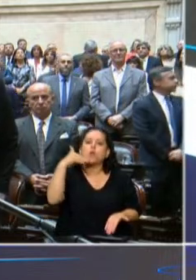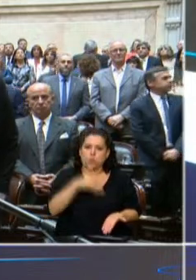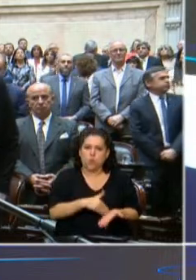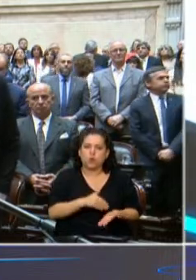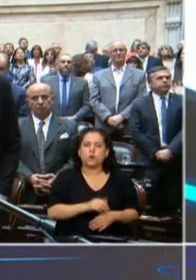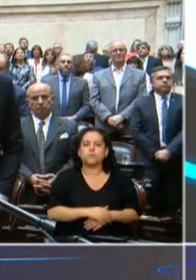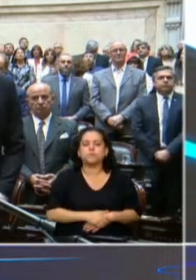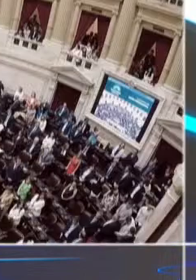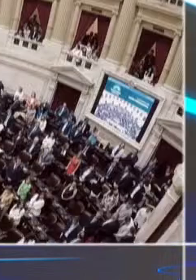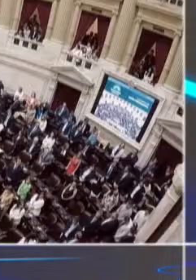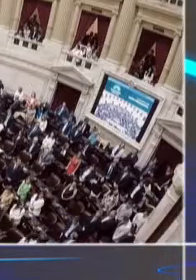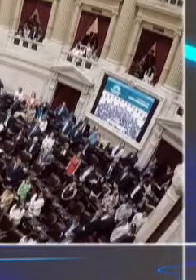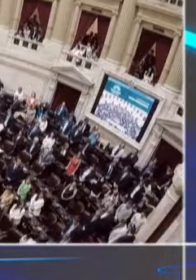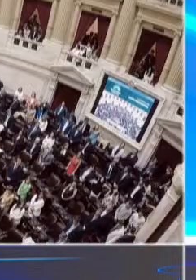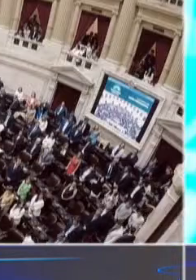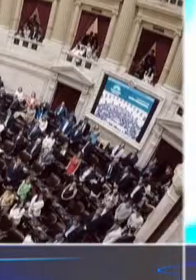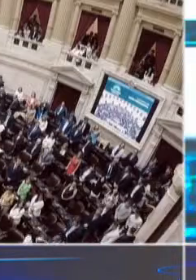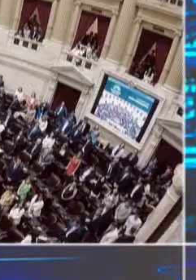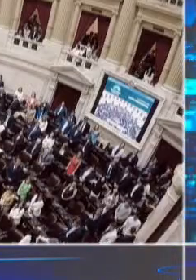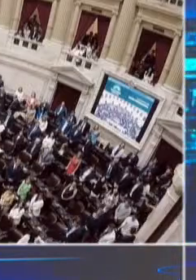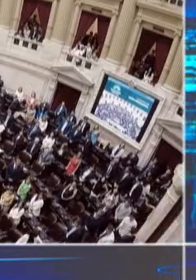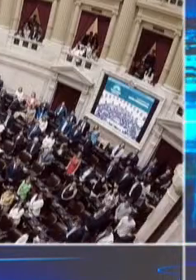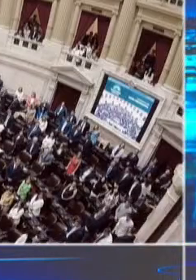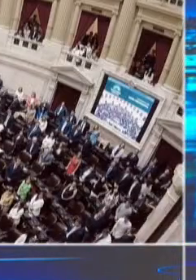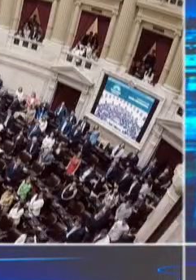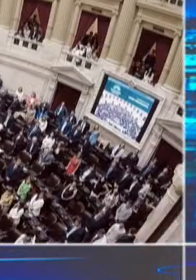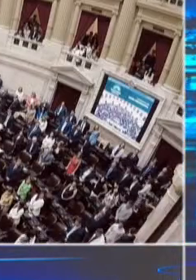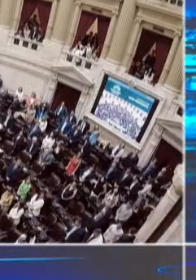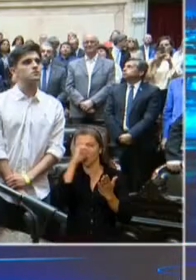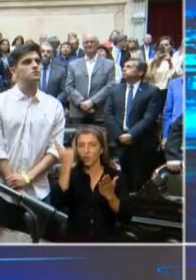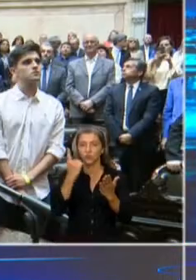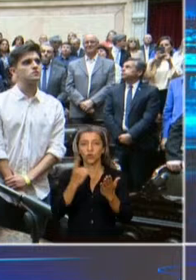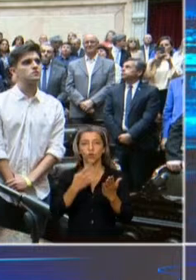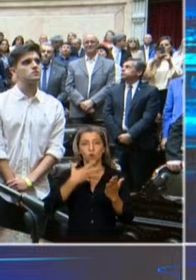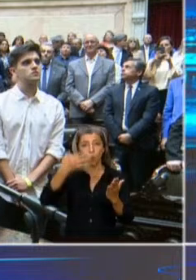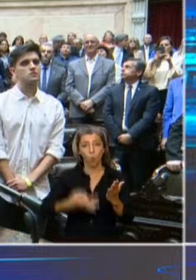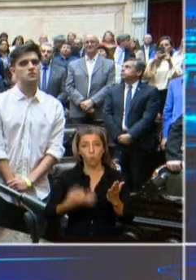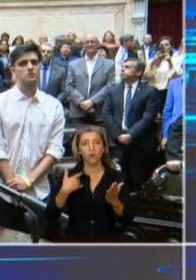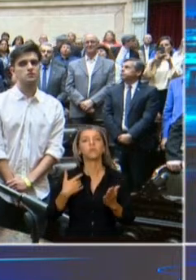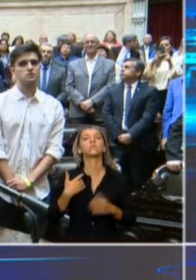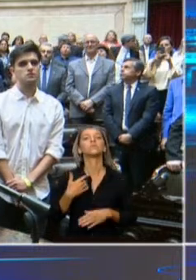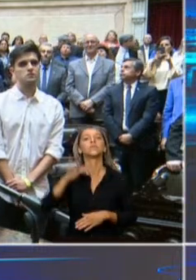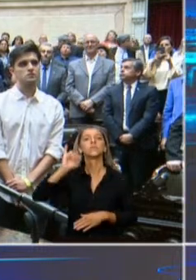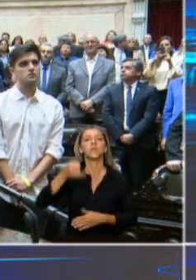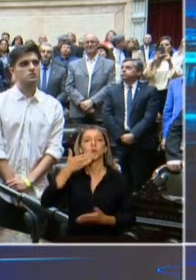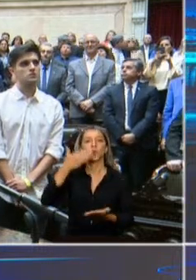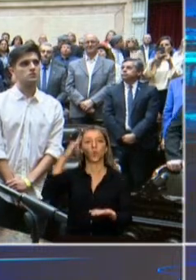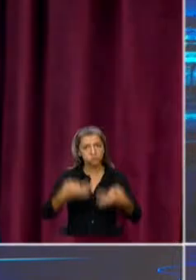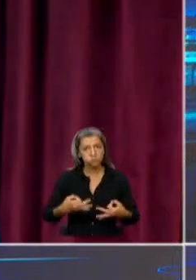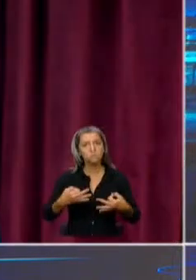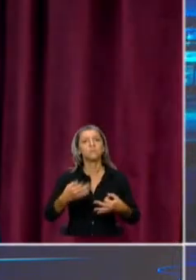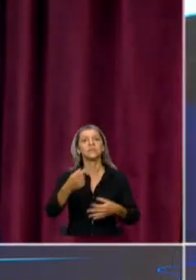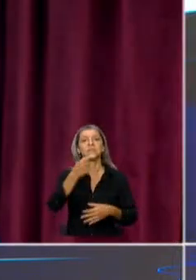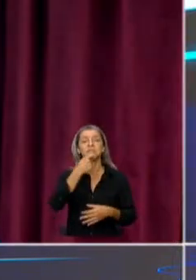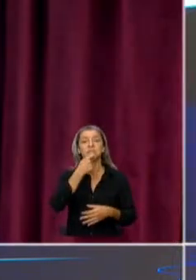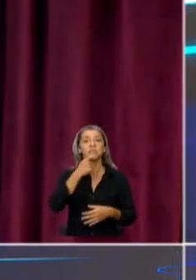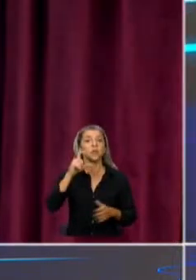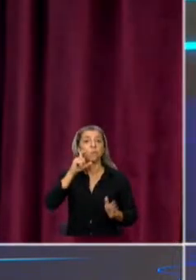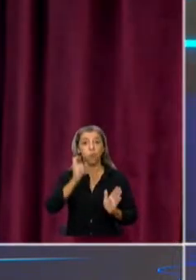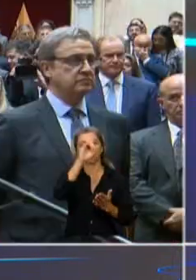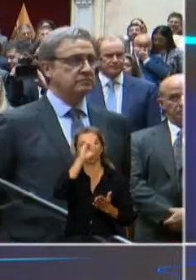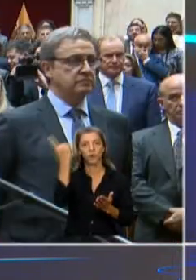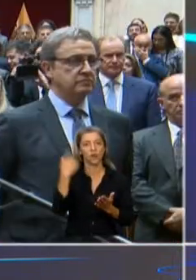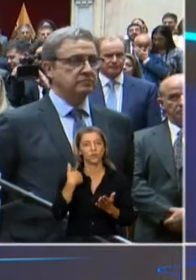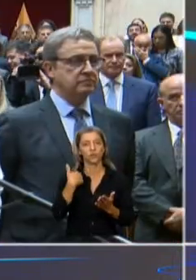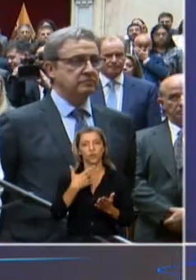que suceda o que se pueda concretar la declaración de emergencia, que ponían el ojo en la situación que habían